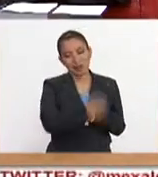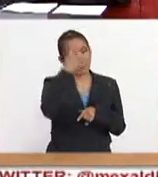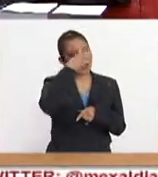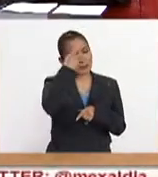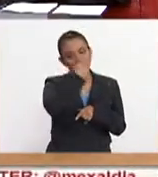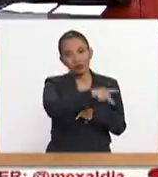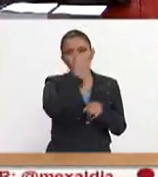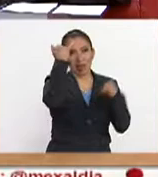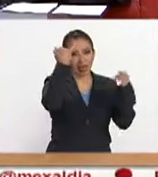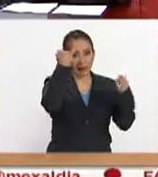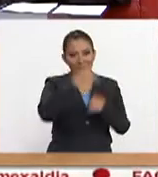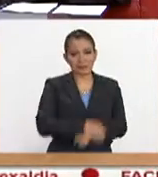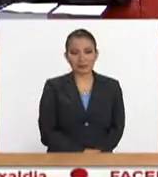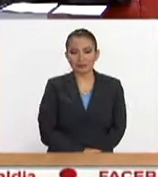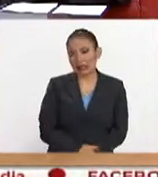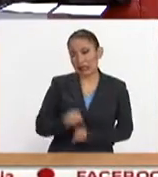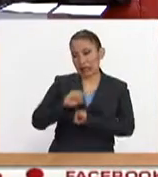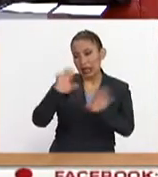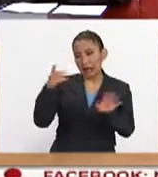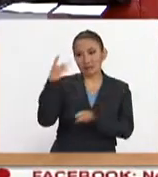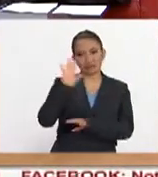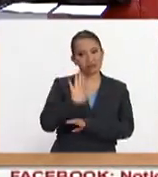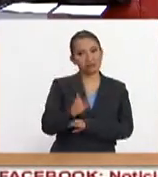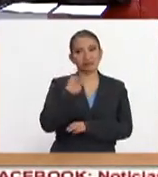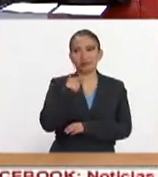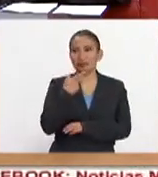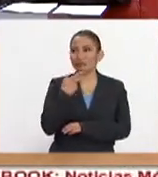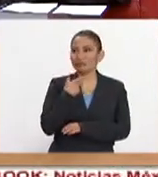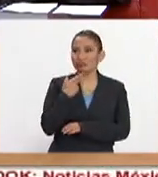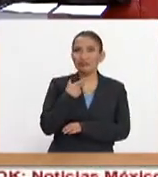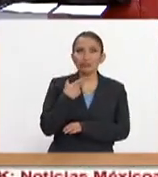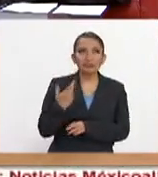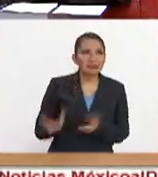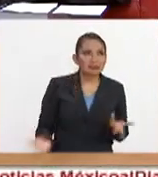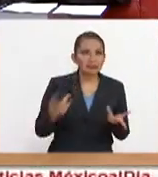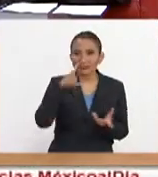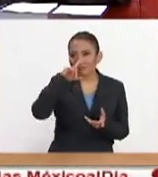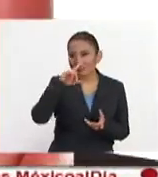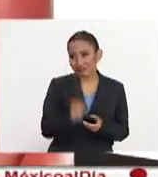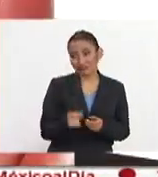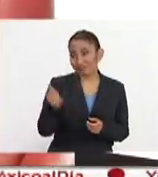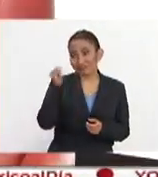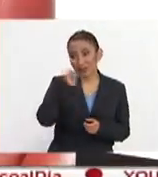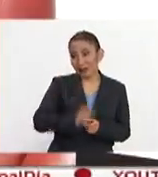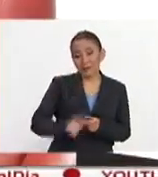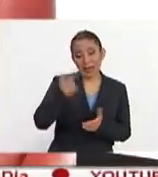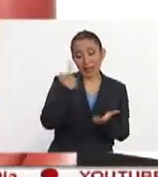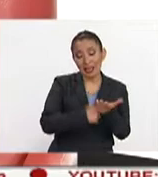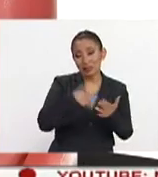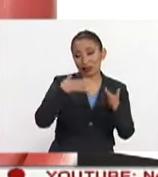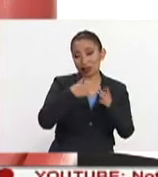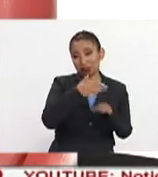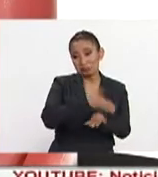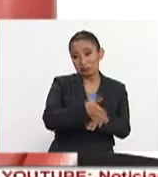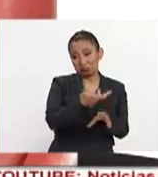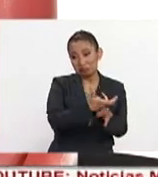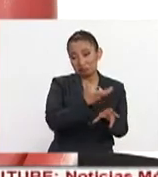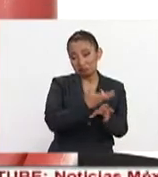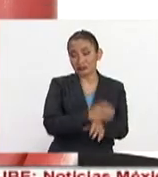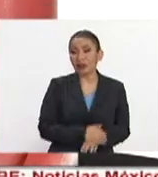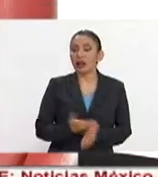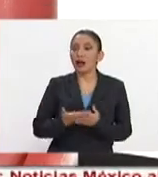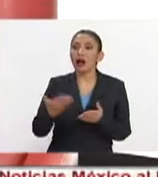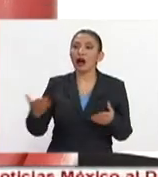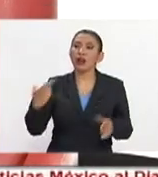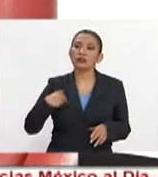decir de su polémica, no? Sí, bueno, la polémica nunca falla por parte de la Casa Blanca. Ahora